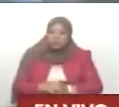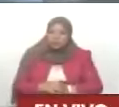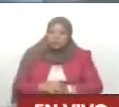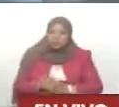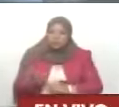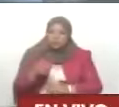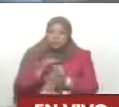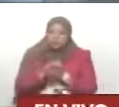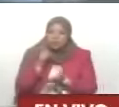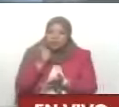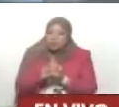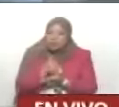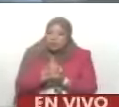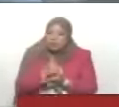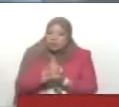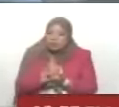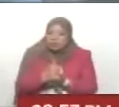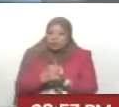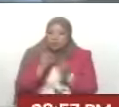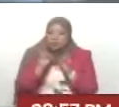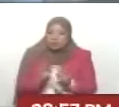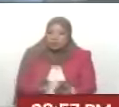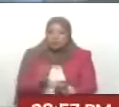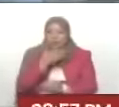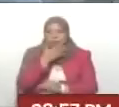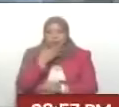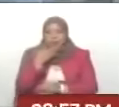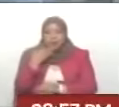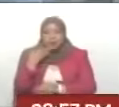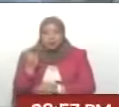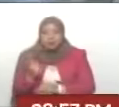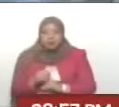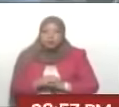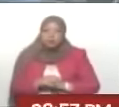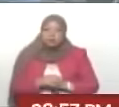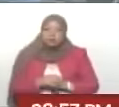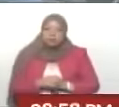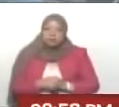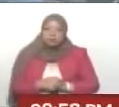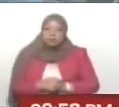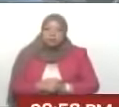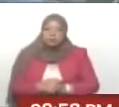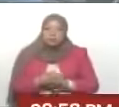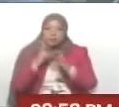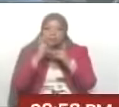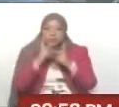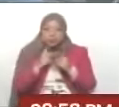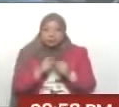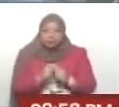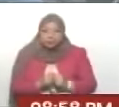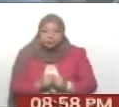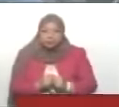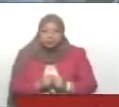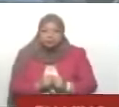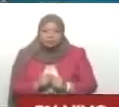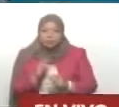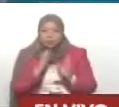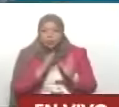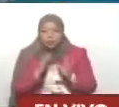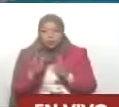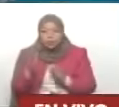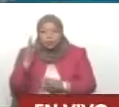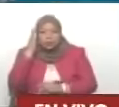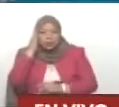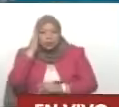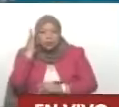cuide. Amén, señor presidente. Y esa mente privilegiada que tiene. Tiene todos los números, tiene todo el orden, sabe